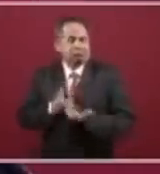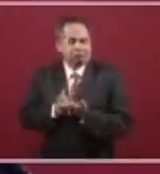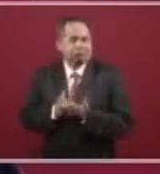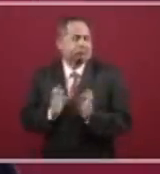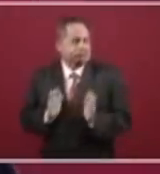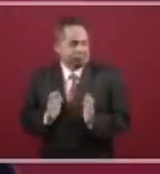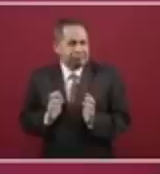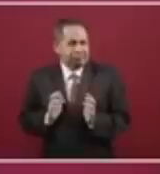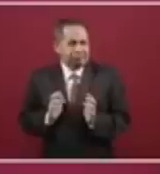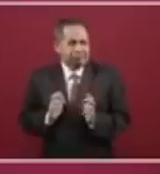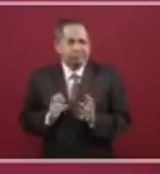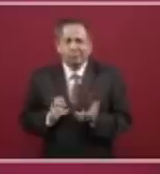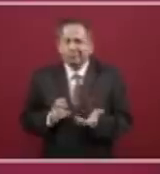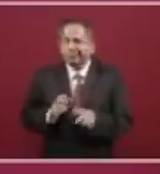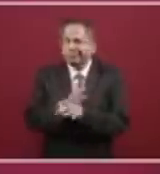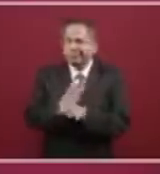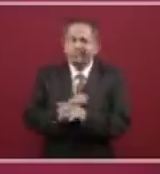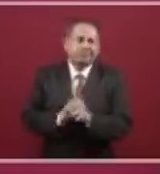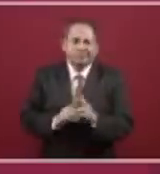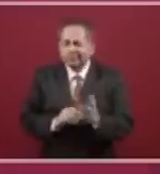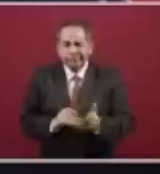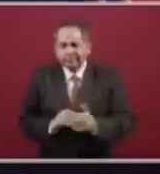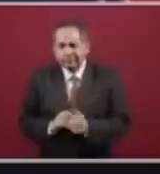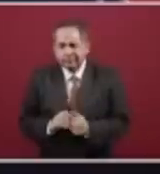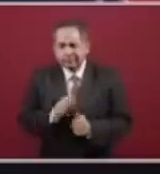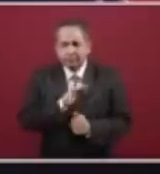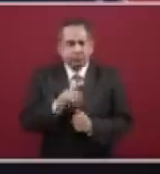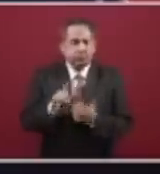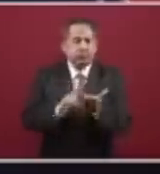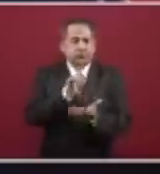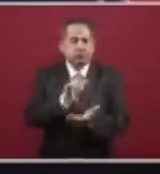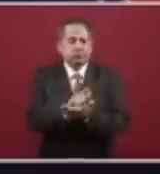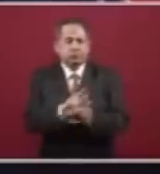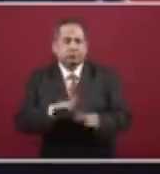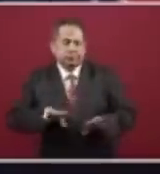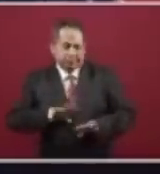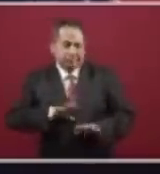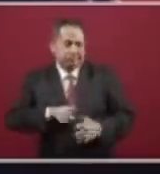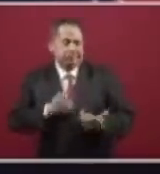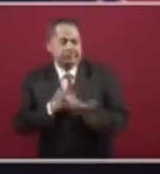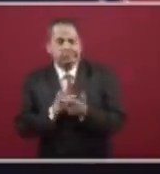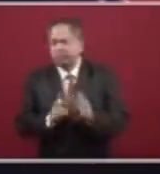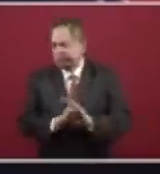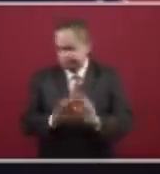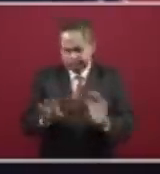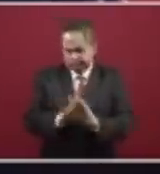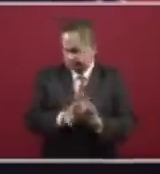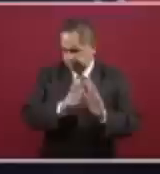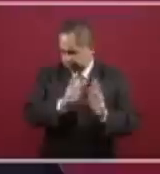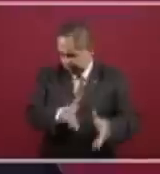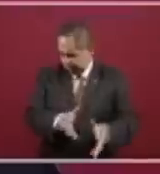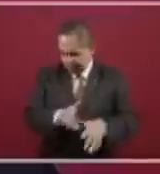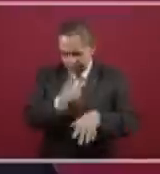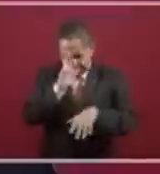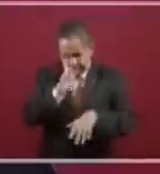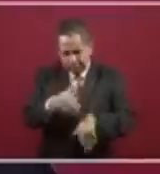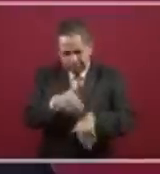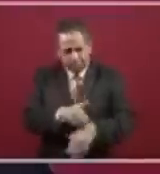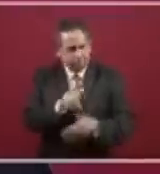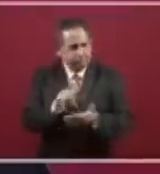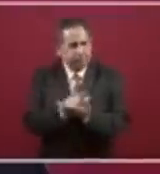nuestras necesidades hacer una ley a modo pero no porque no